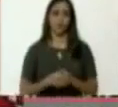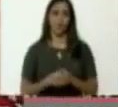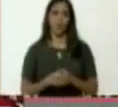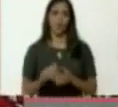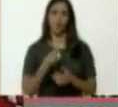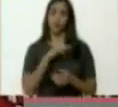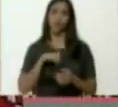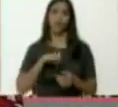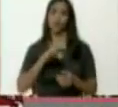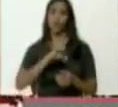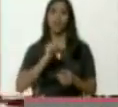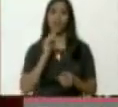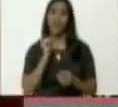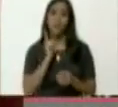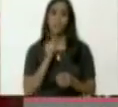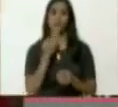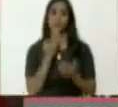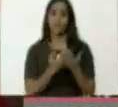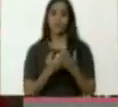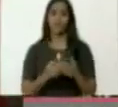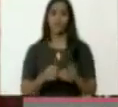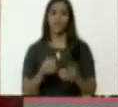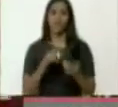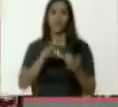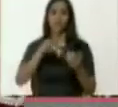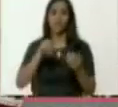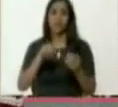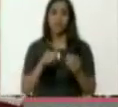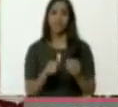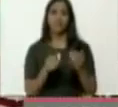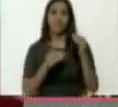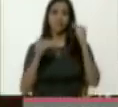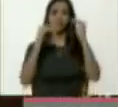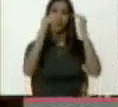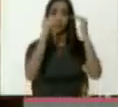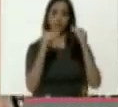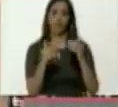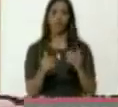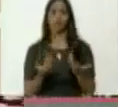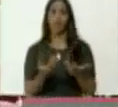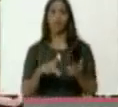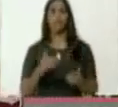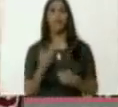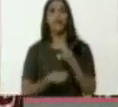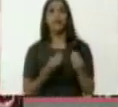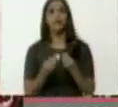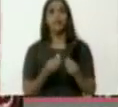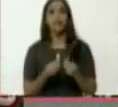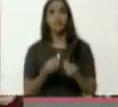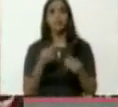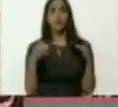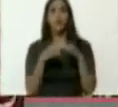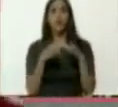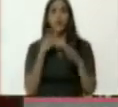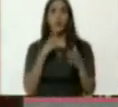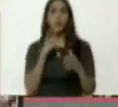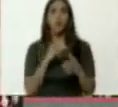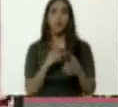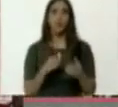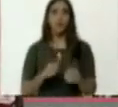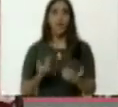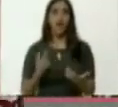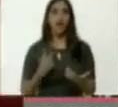nosotros no debemos permitir. Que la extorsión llegue a esos niveles. Para poder hacer parte de un sector político, pues obviamente hay